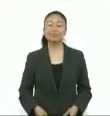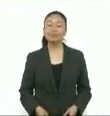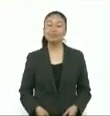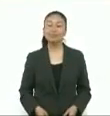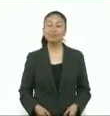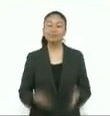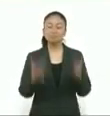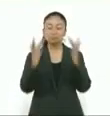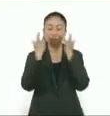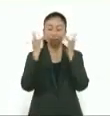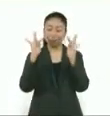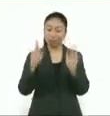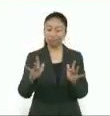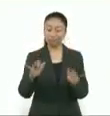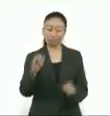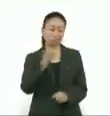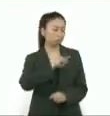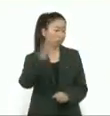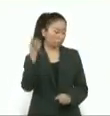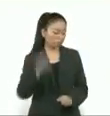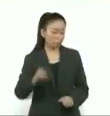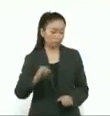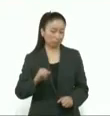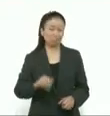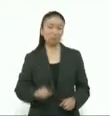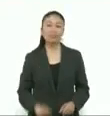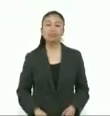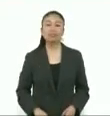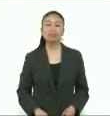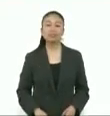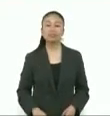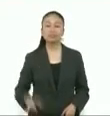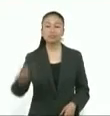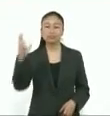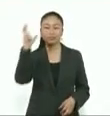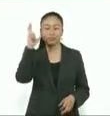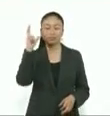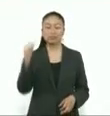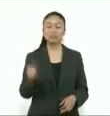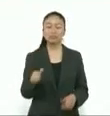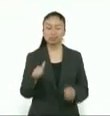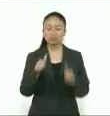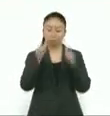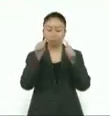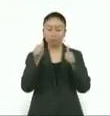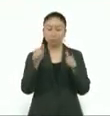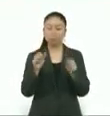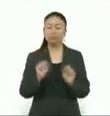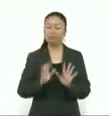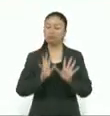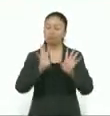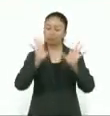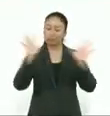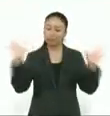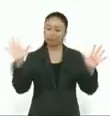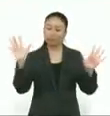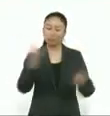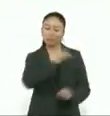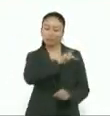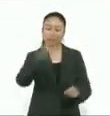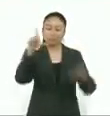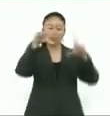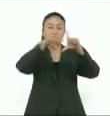nos daremos por vencidas. Que se escuche fuerte y claro, que todo México lo